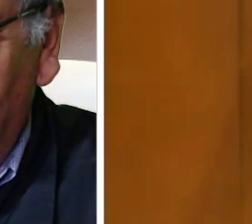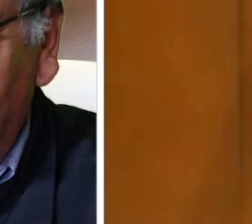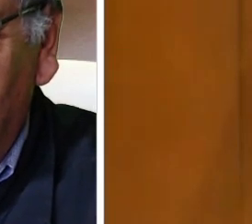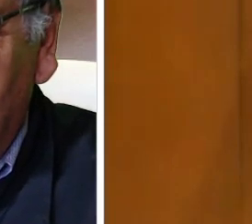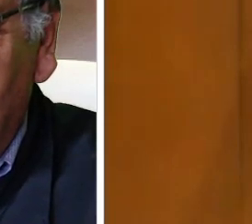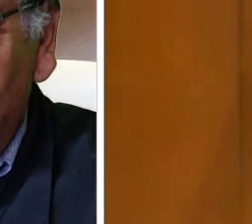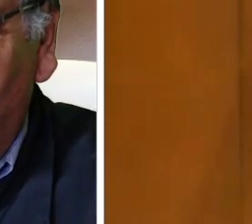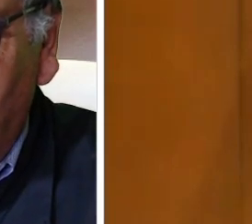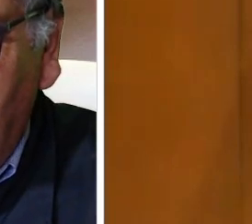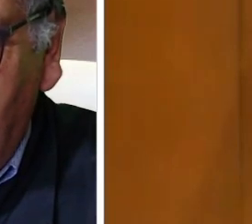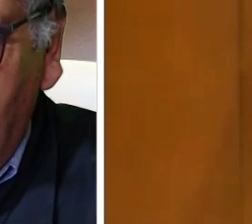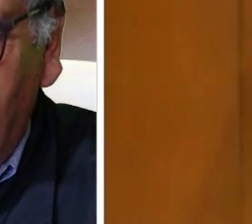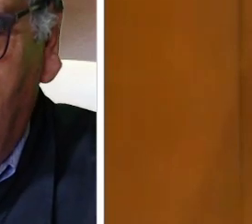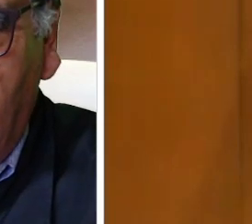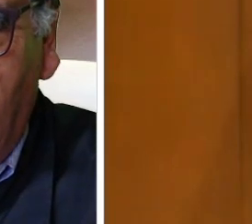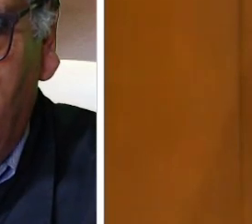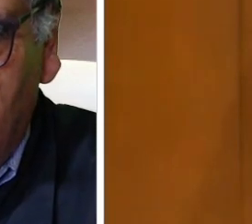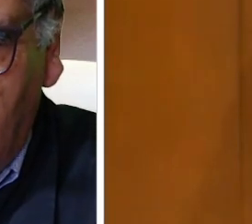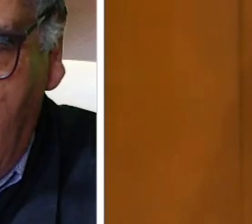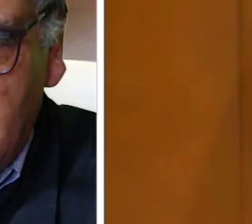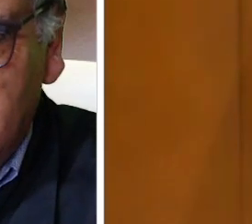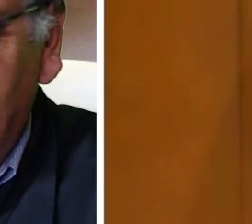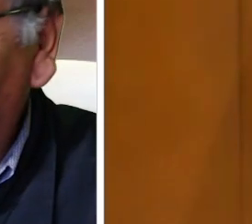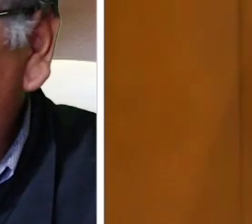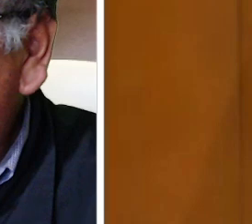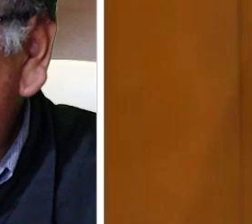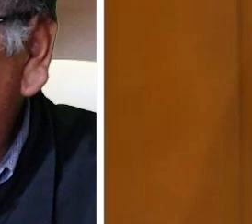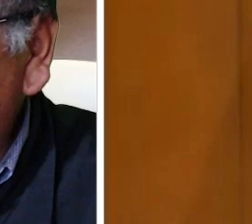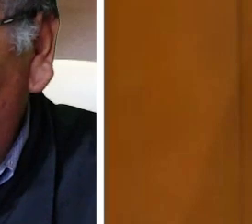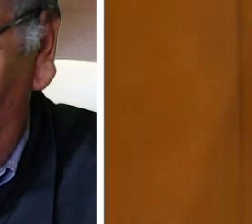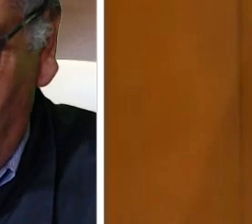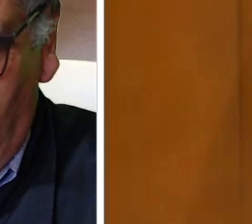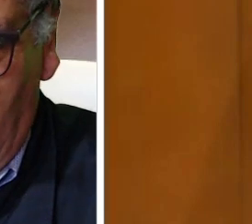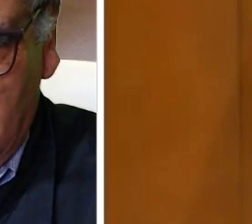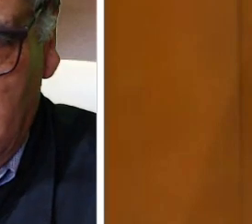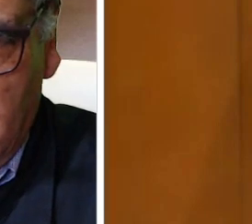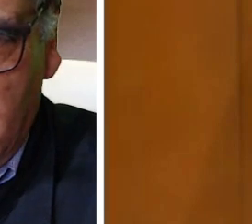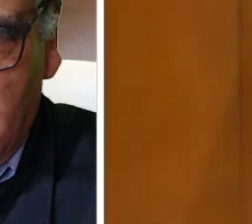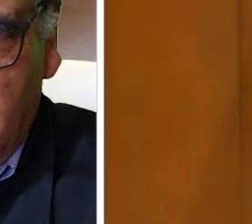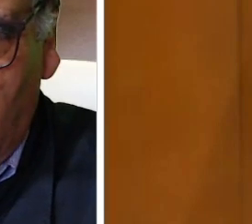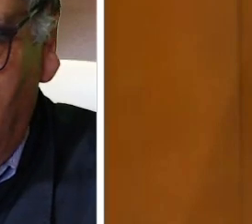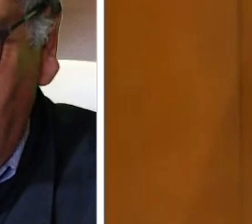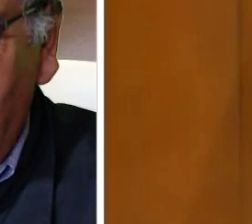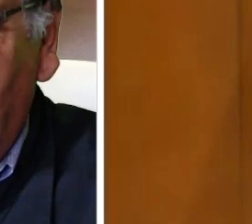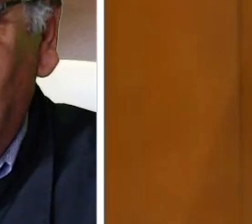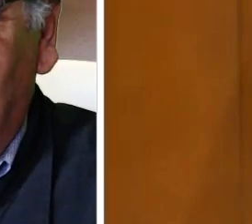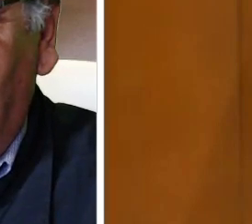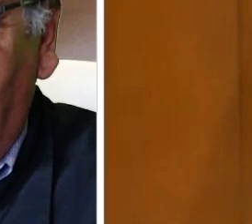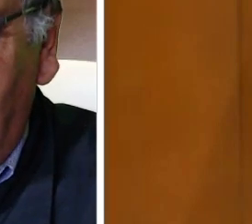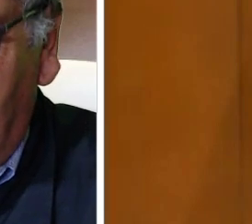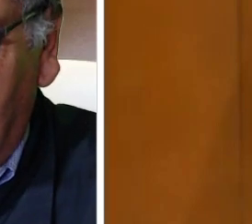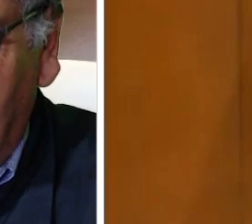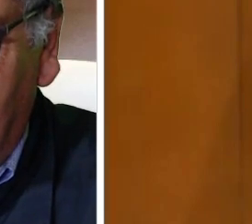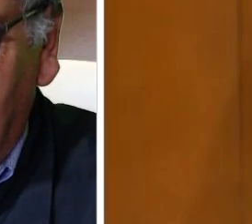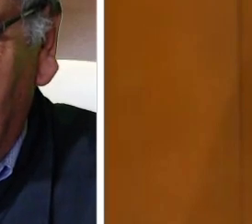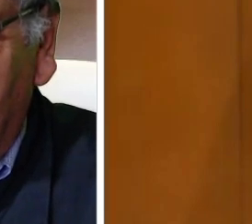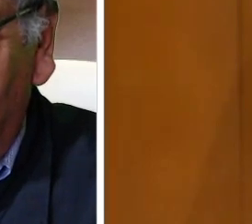Judicial, subía a burlarse de las tómbolas, subía a